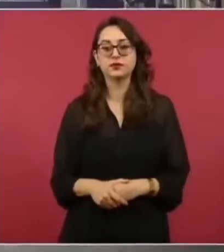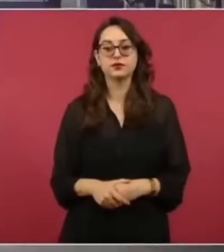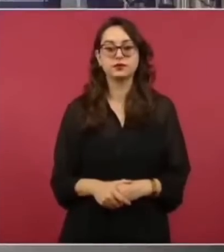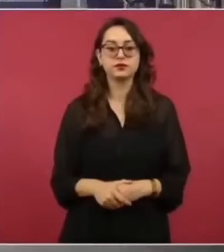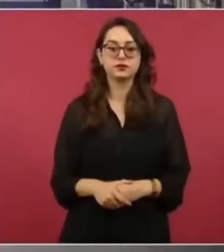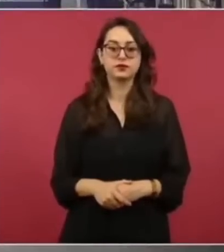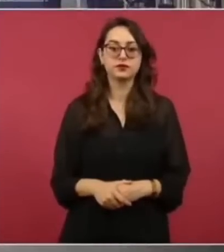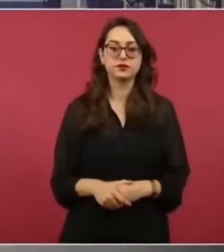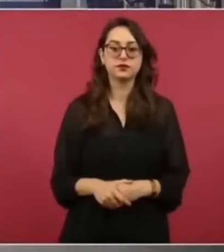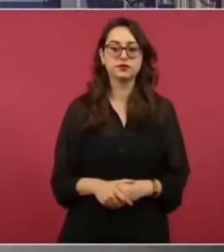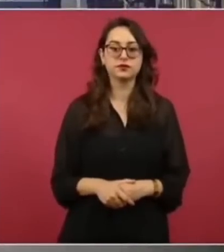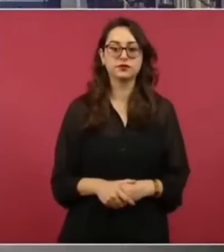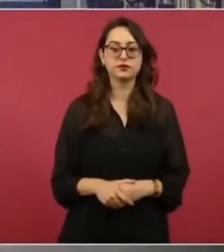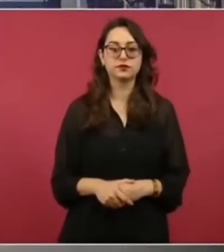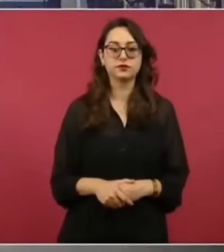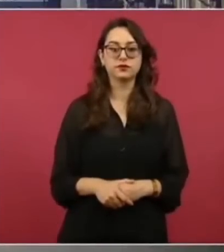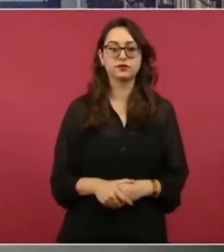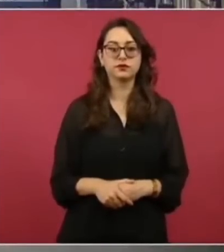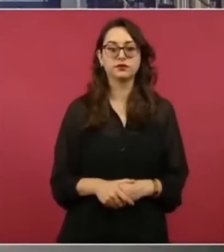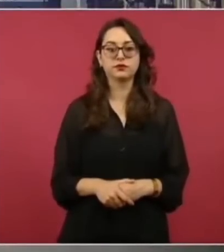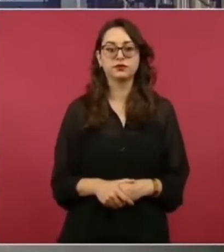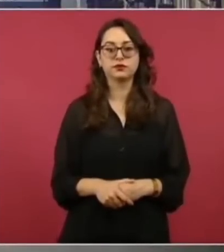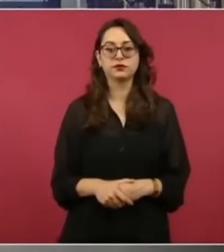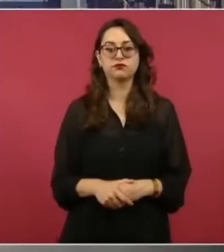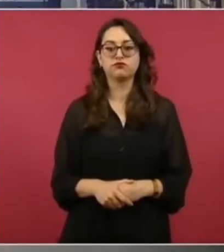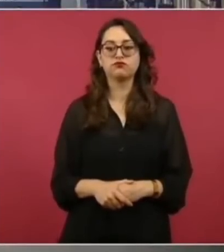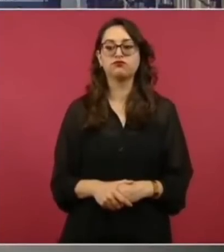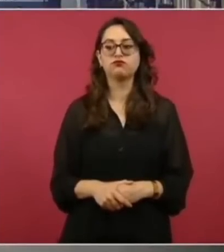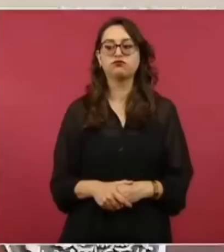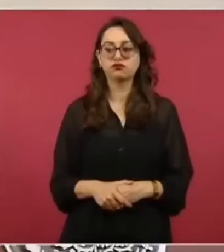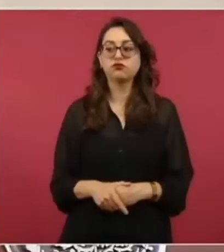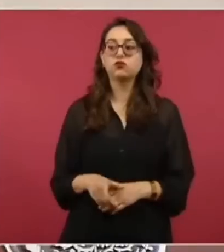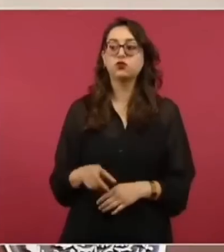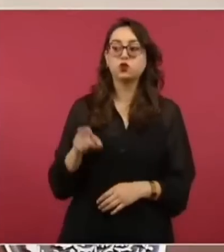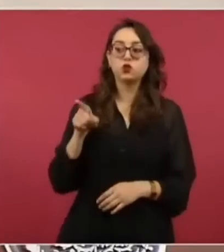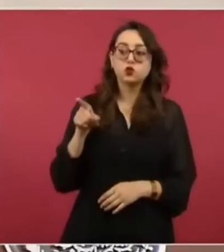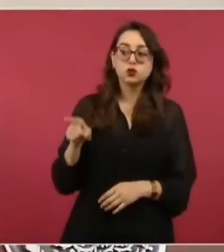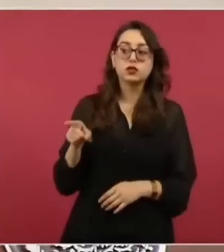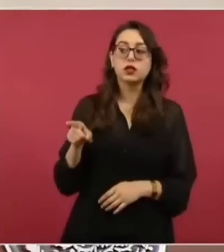Y iba a hablar mal